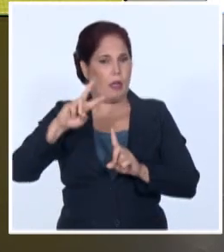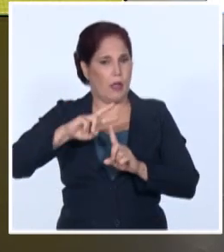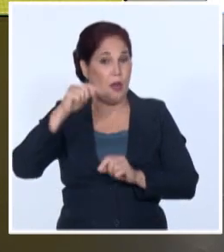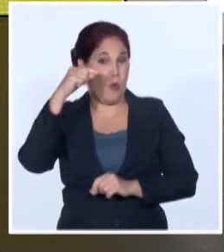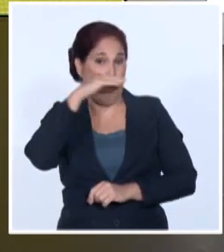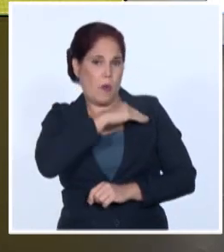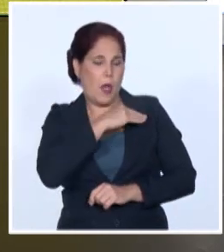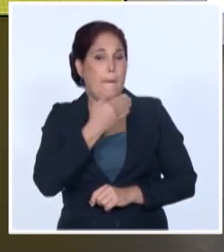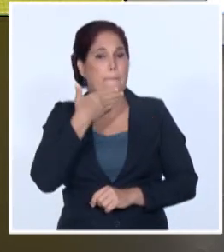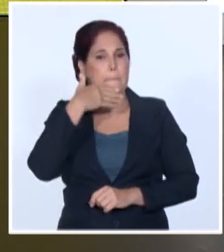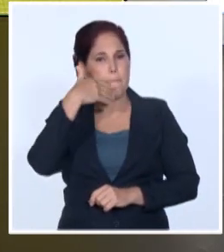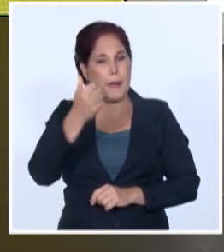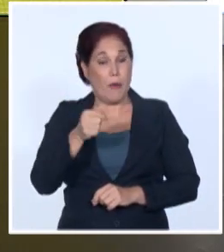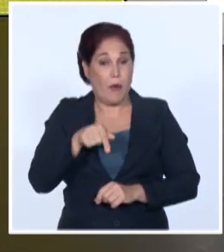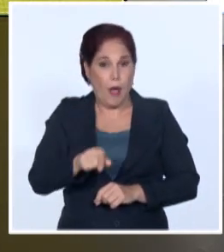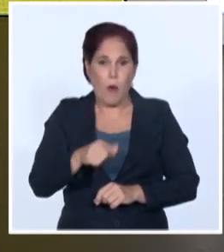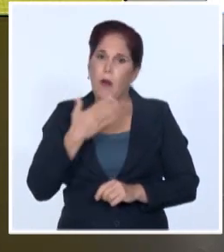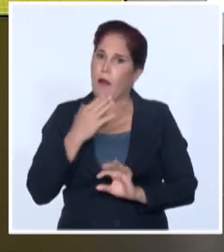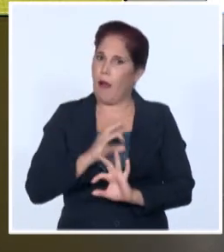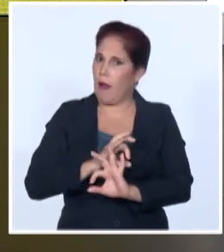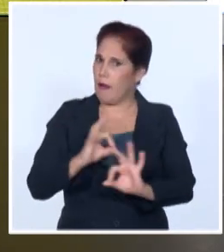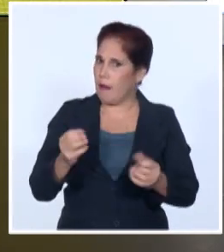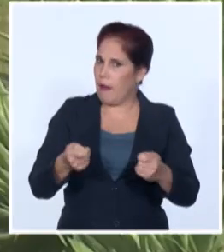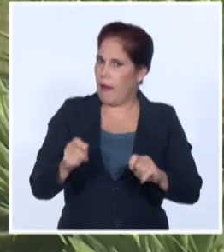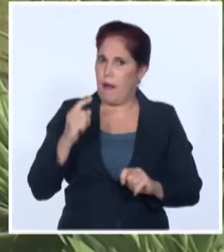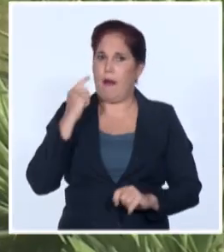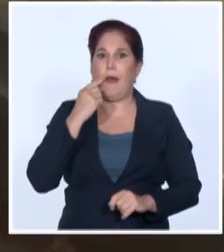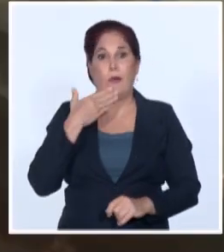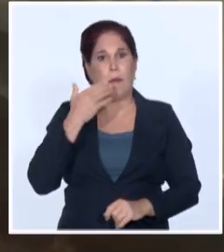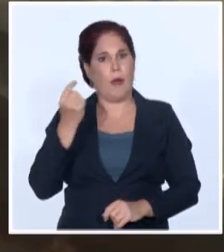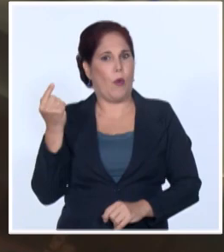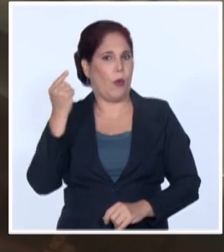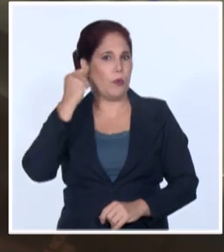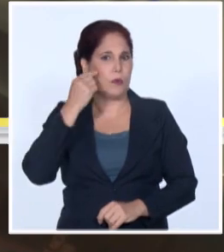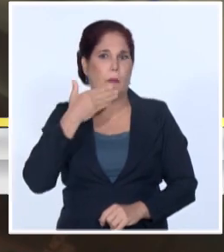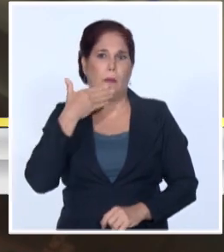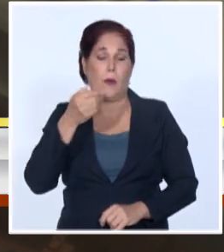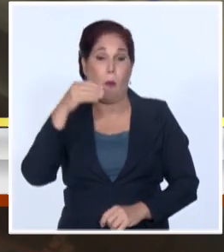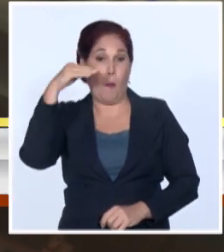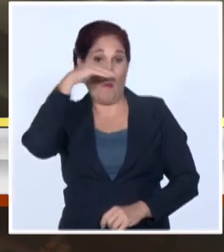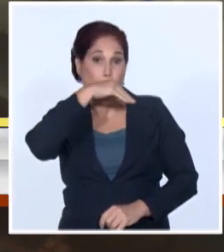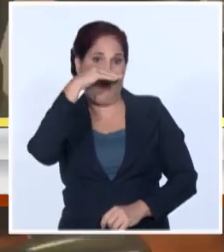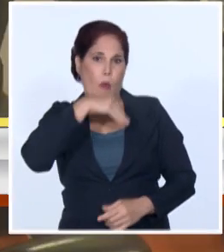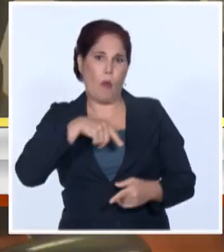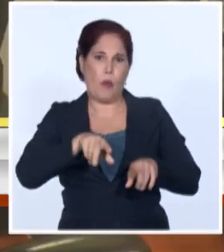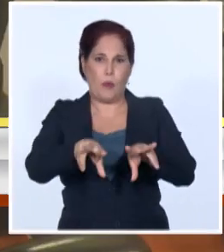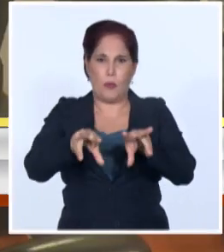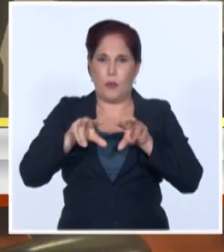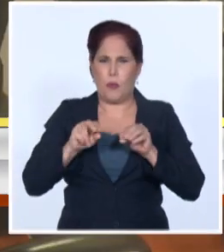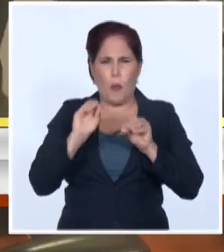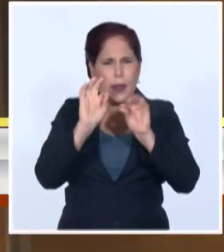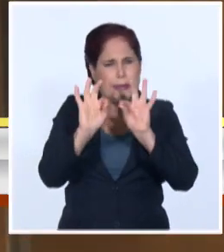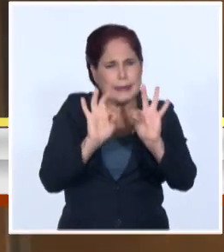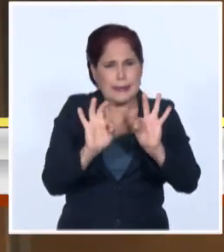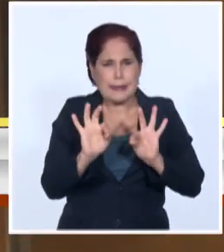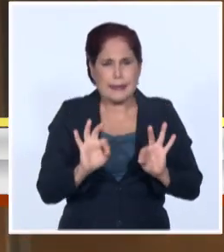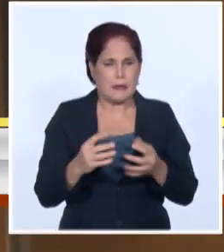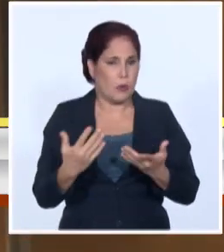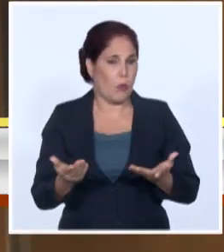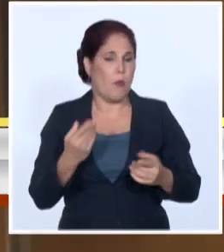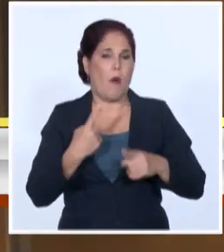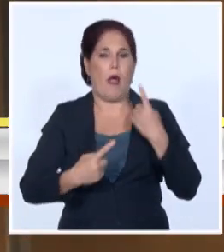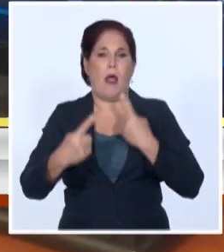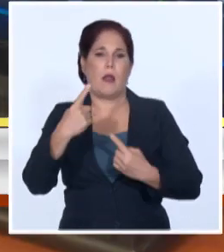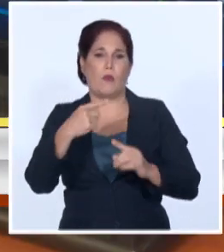inversión posibilita mejor calidad en las transmisiones. En el moderno máster de Radio Surco se ajustan aún sobre la marcha algunos